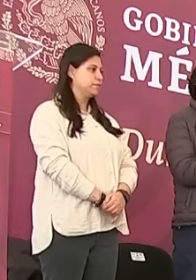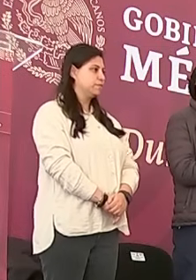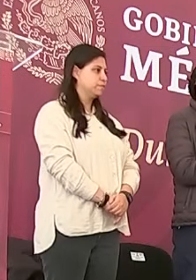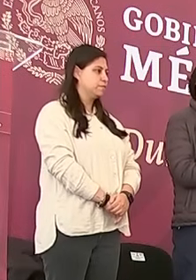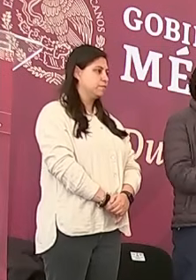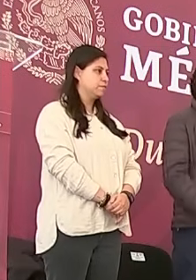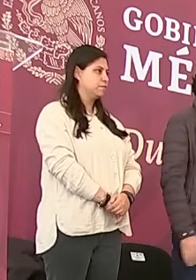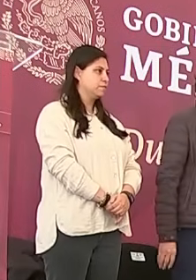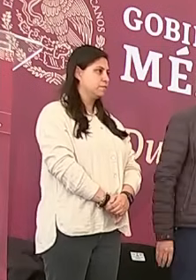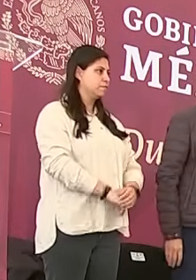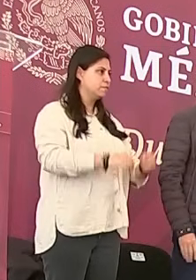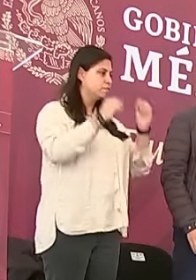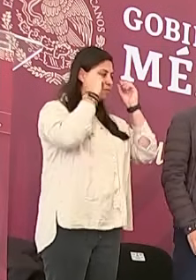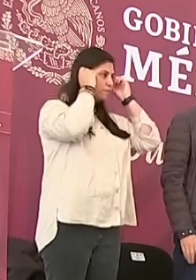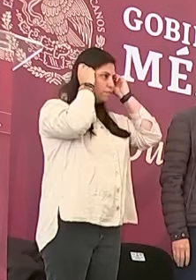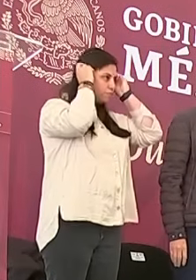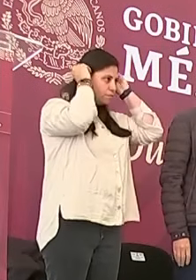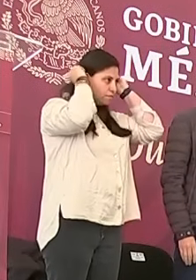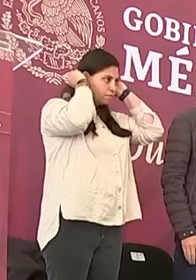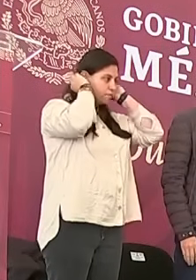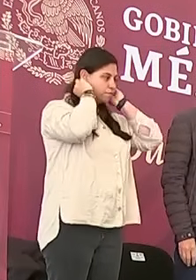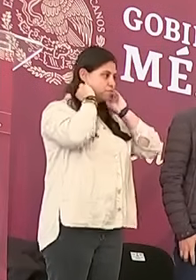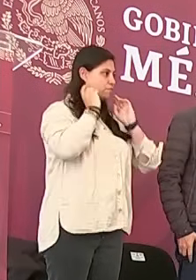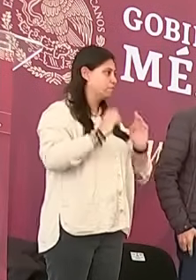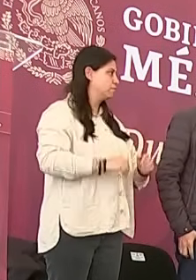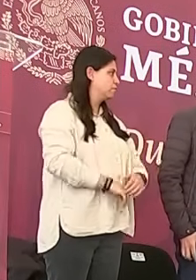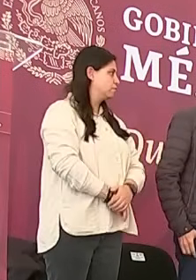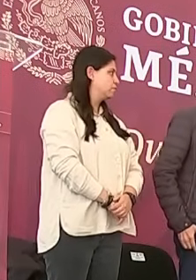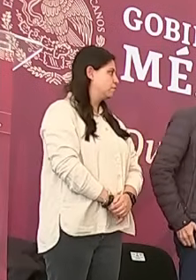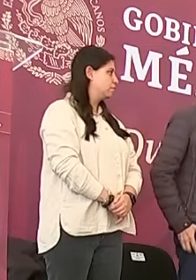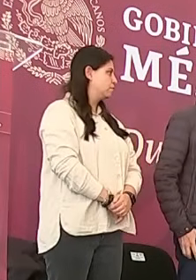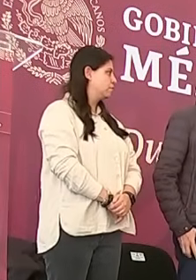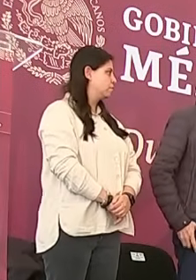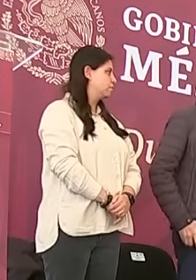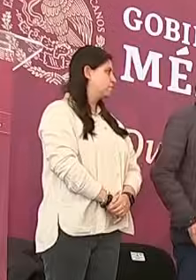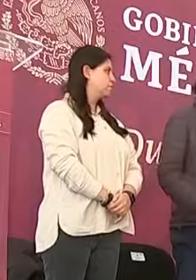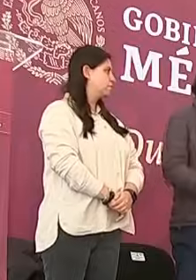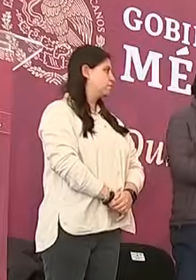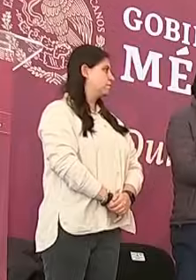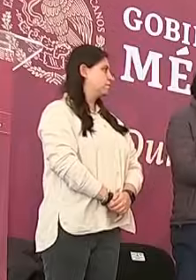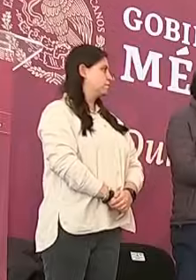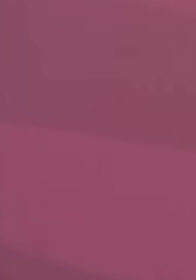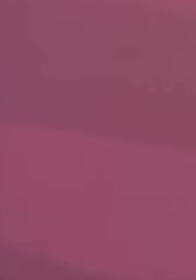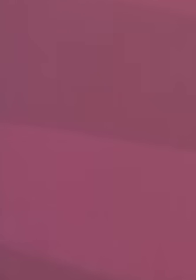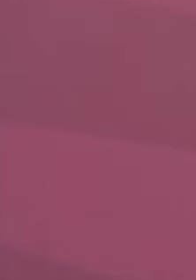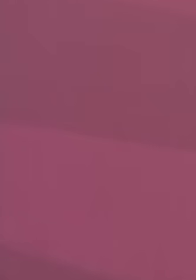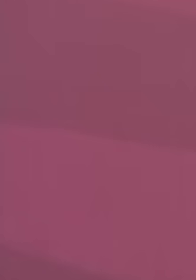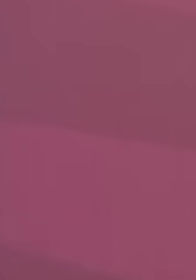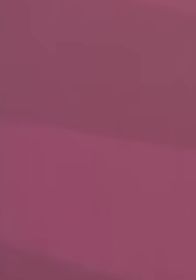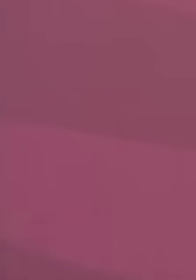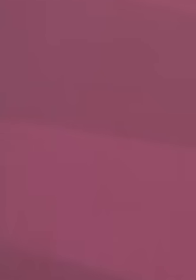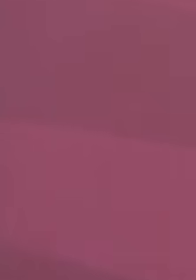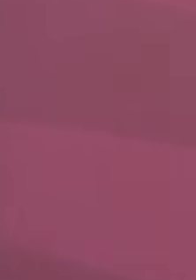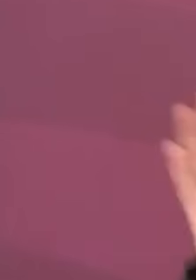El subsecretario de Egresos de la Secretaría de Hacienda y Crédito Público, Juan Pablo de Botón